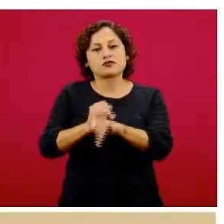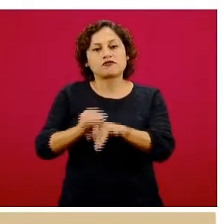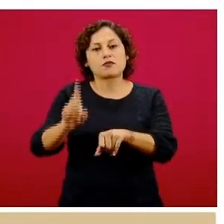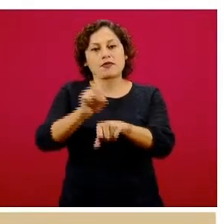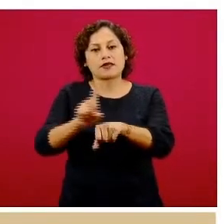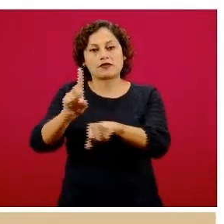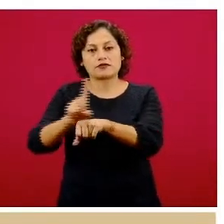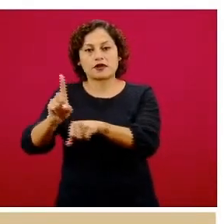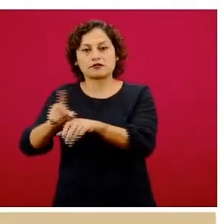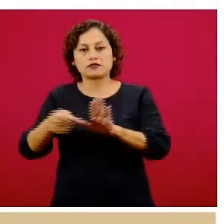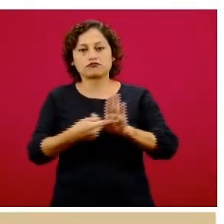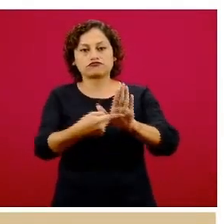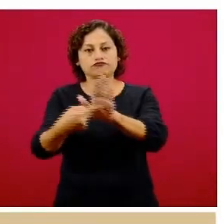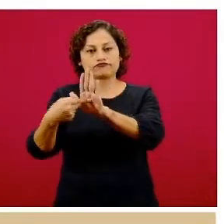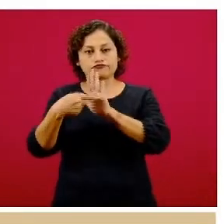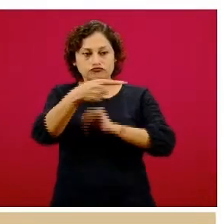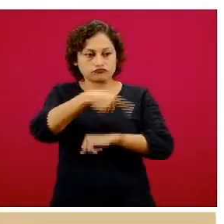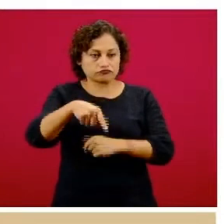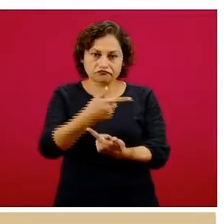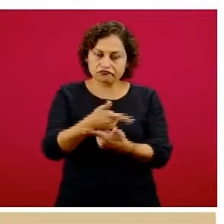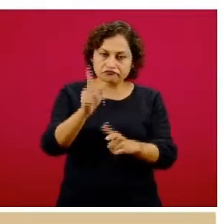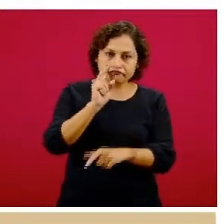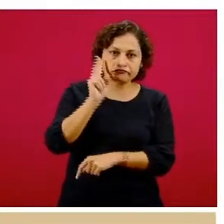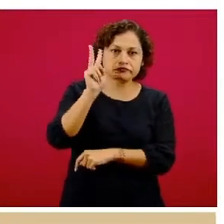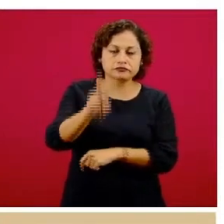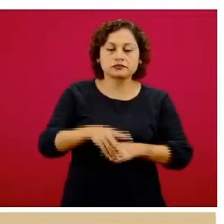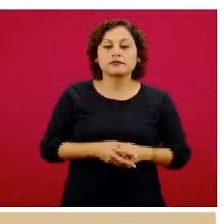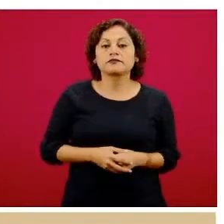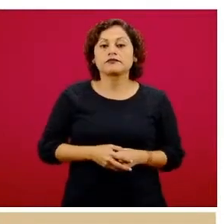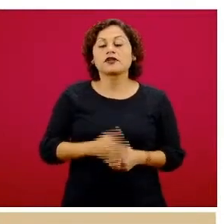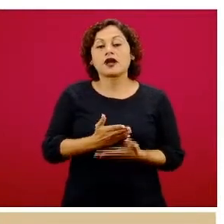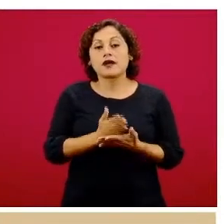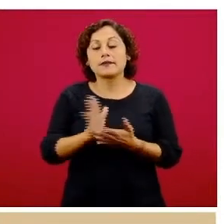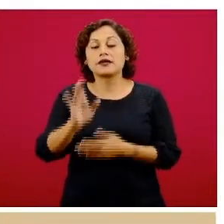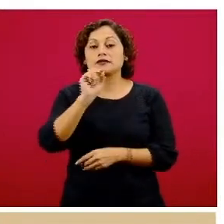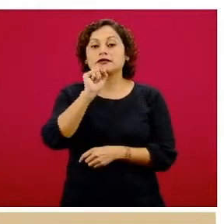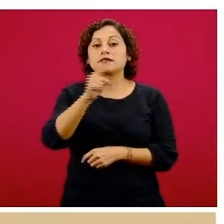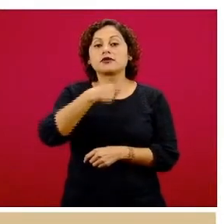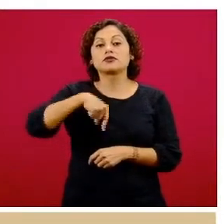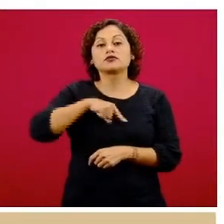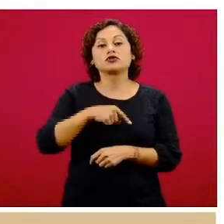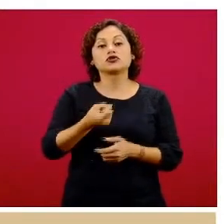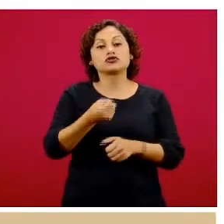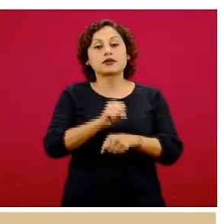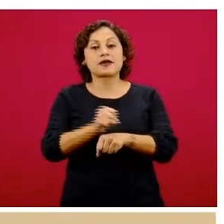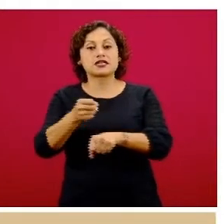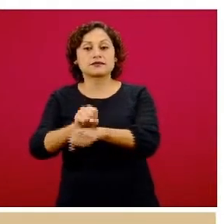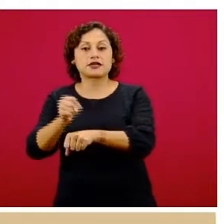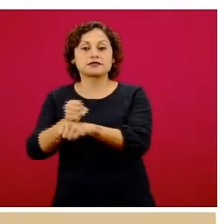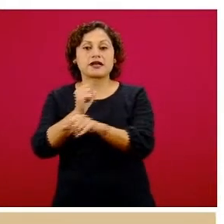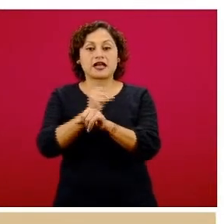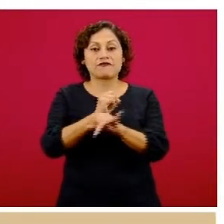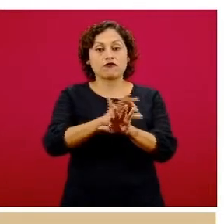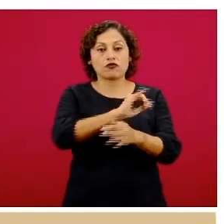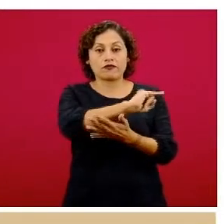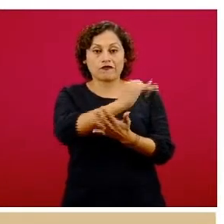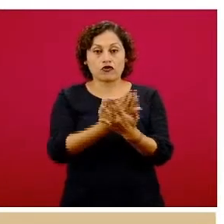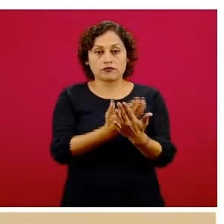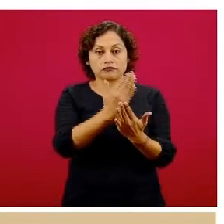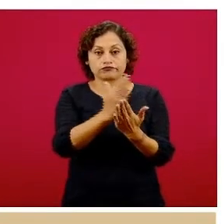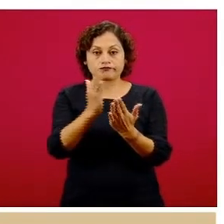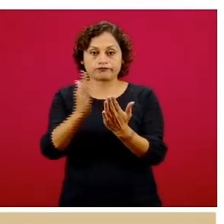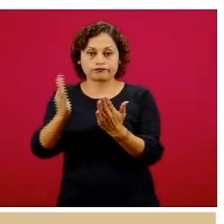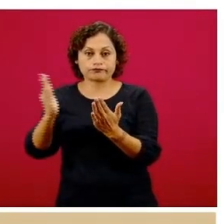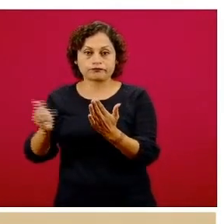que ustedes tengan acceso. Y también se genera un informe semanal en el que encontrarán la